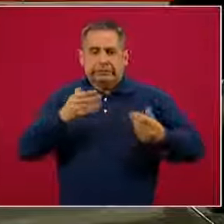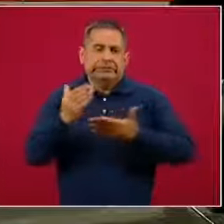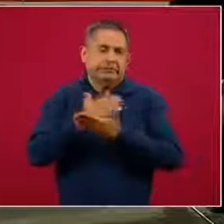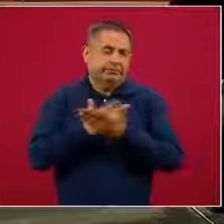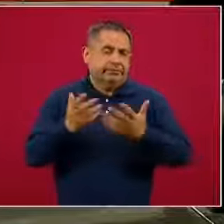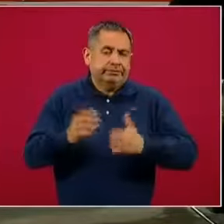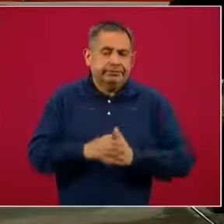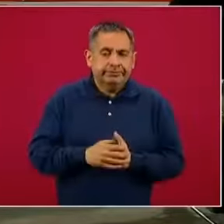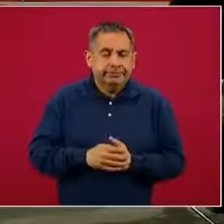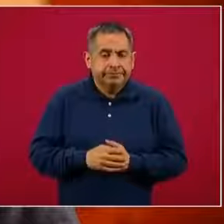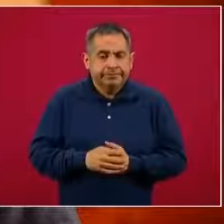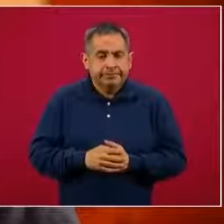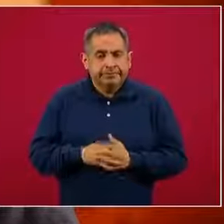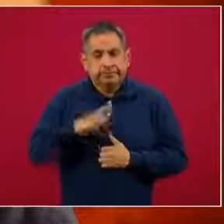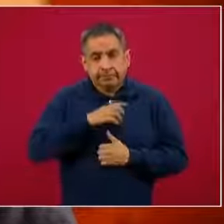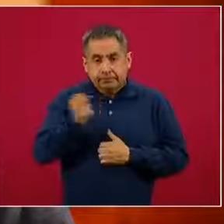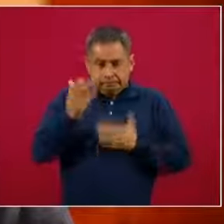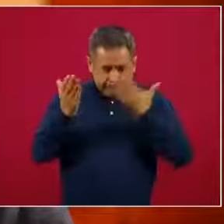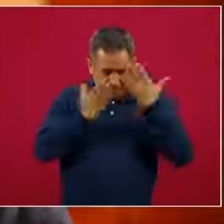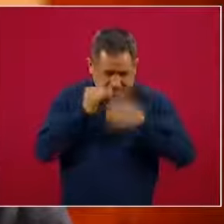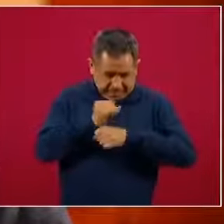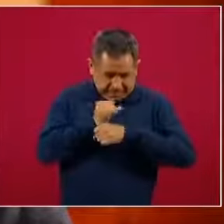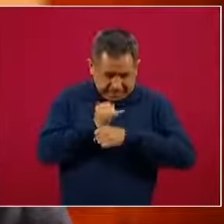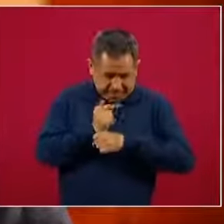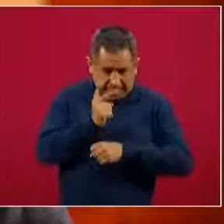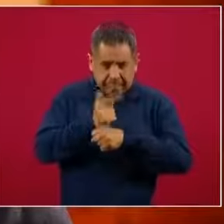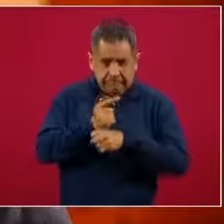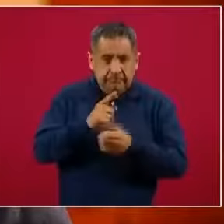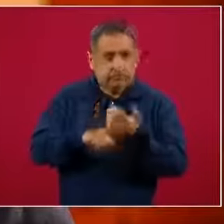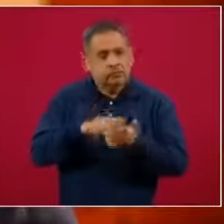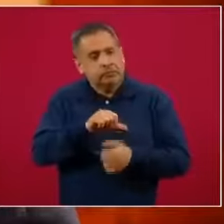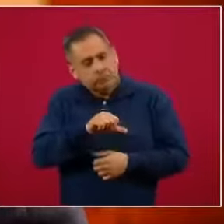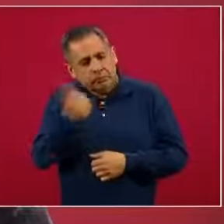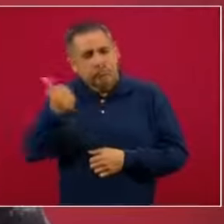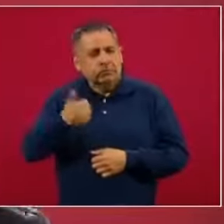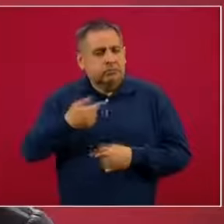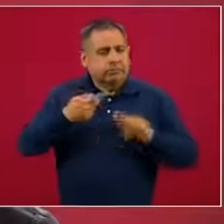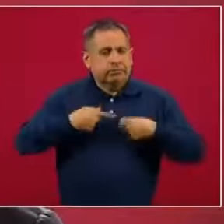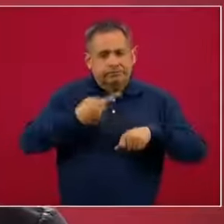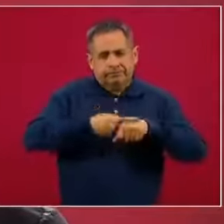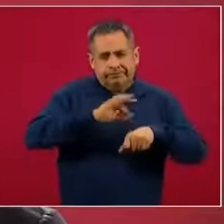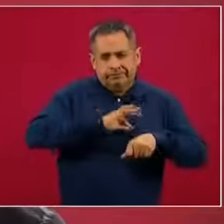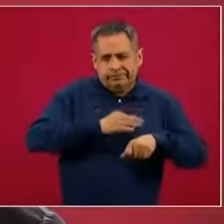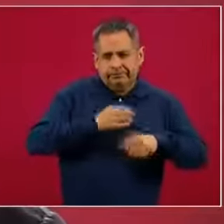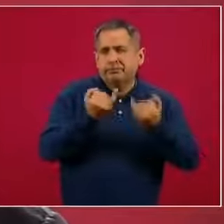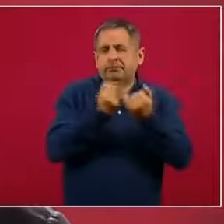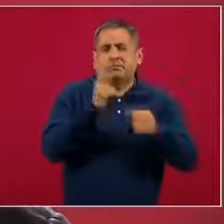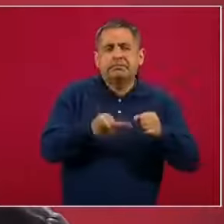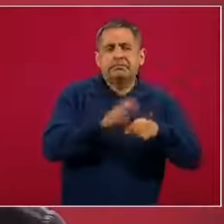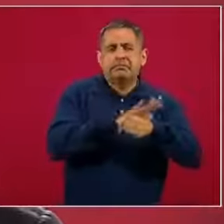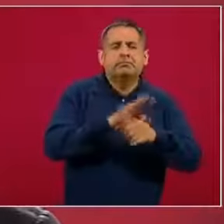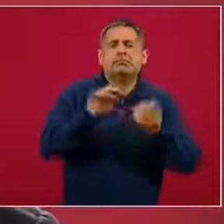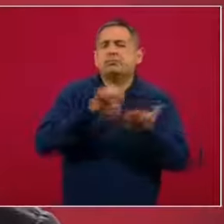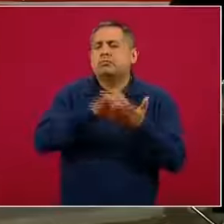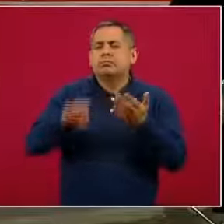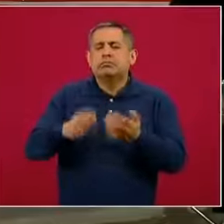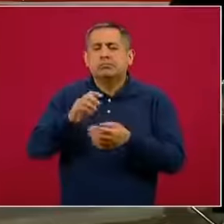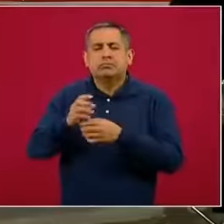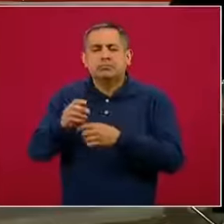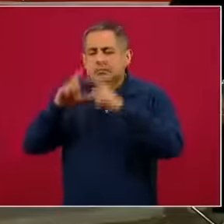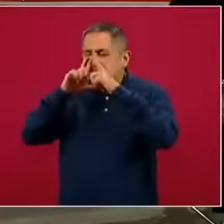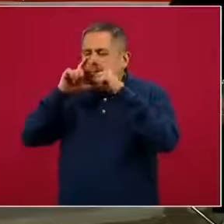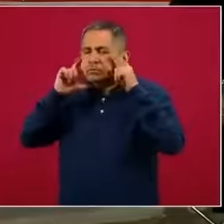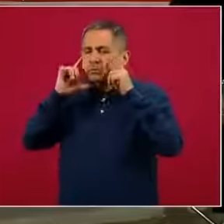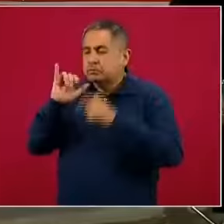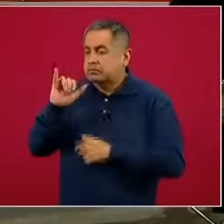aeronave. Hay estudios que se han hecho respecto a otras enfermedades infecciosas muy parecidas a COVID, como la influenza, y